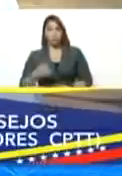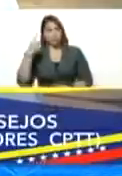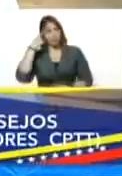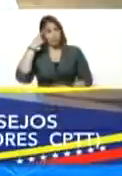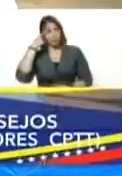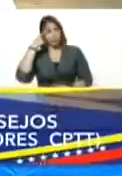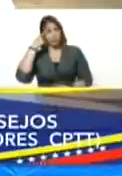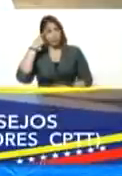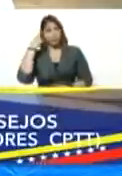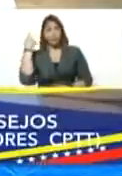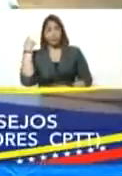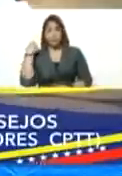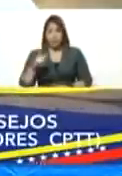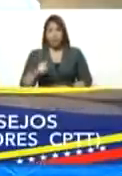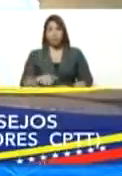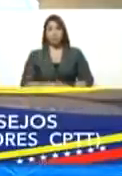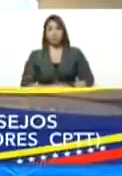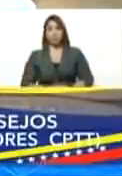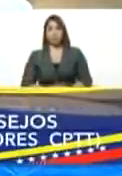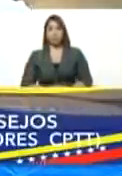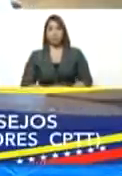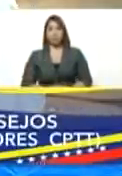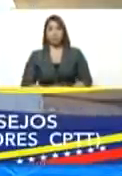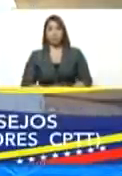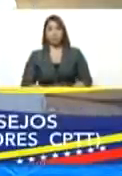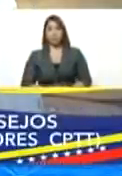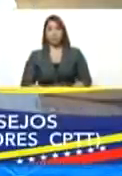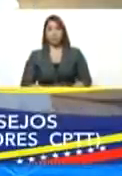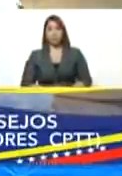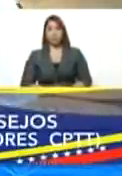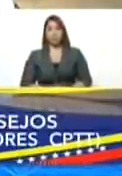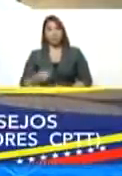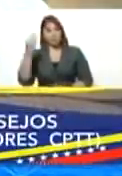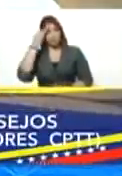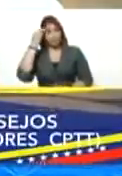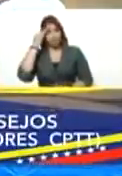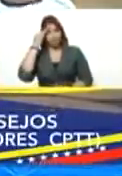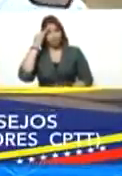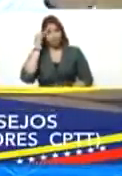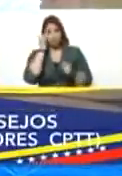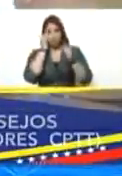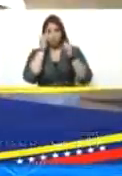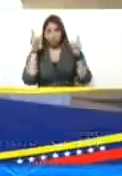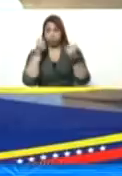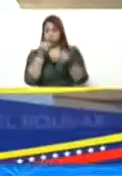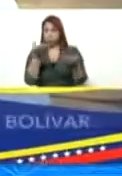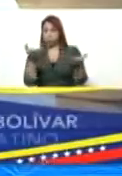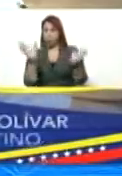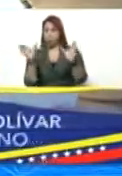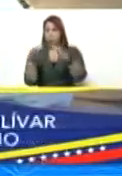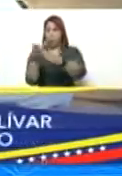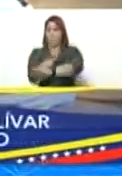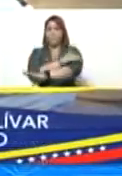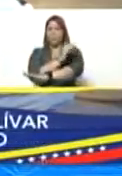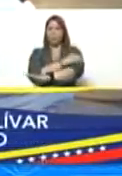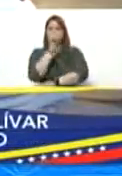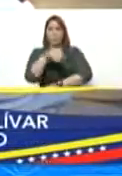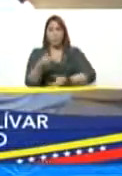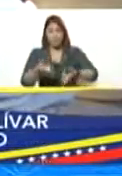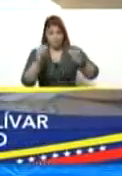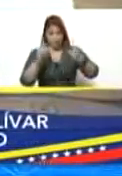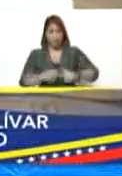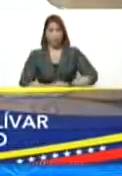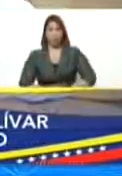Rodilla que tiene uno, dicen. Rodilla que tiene uno, que los ha sorprendido a ellos y que ha